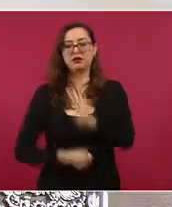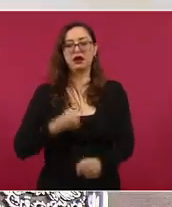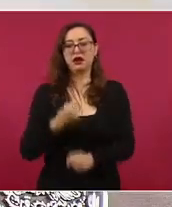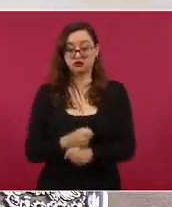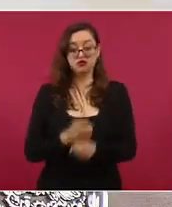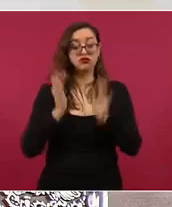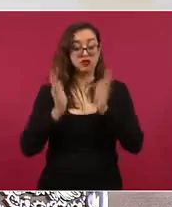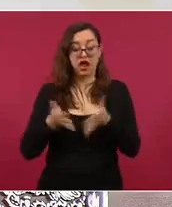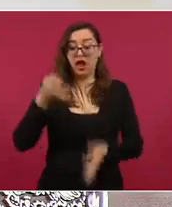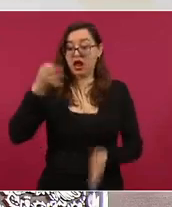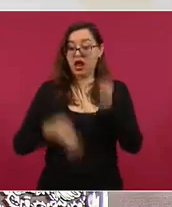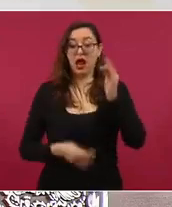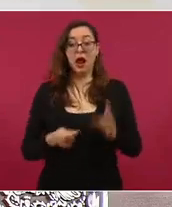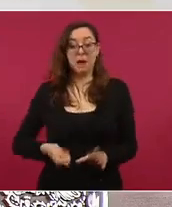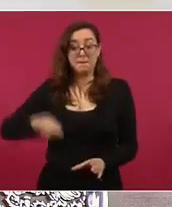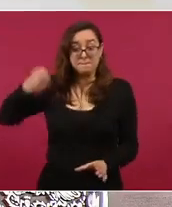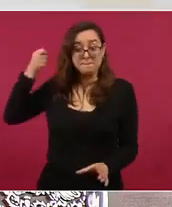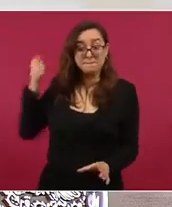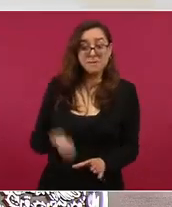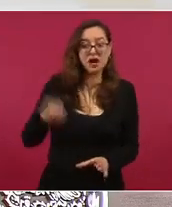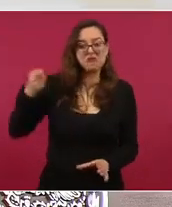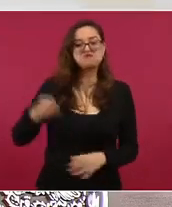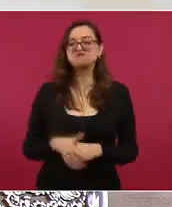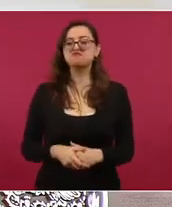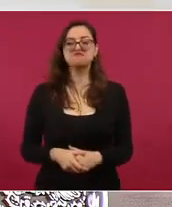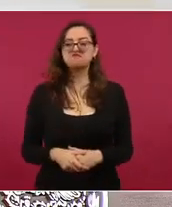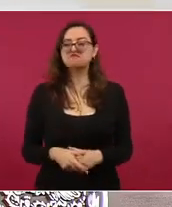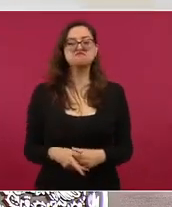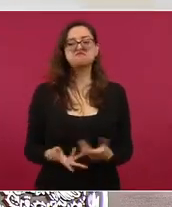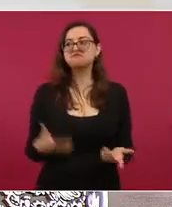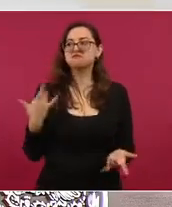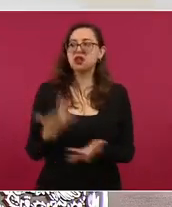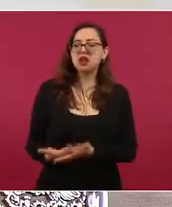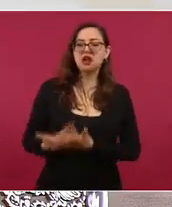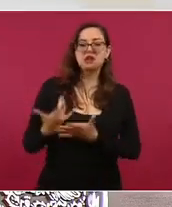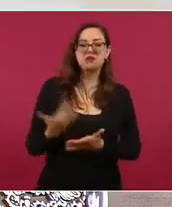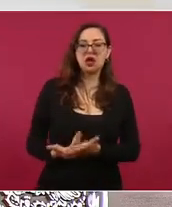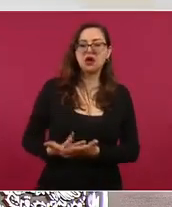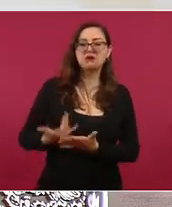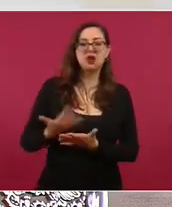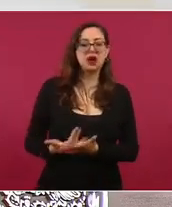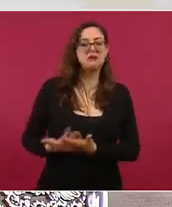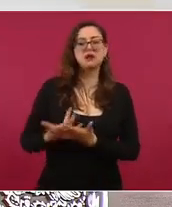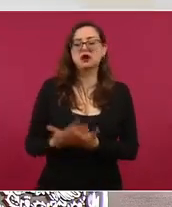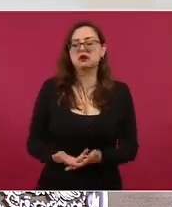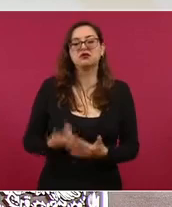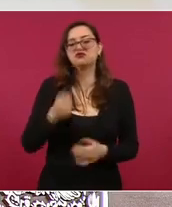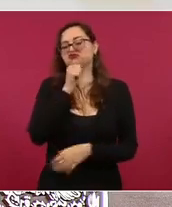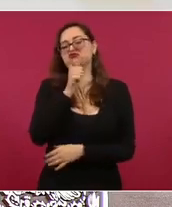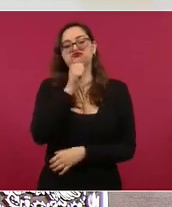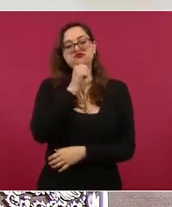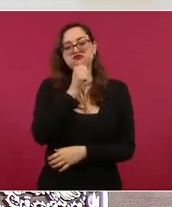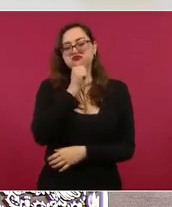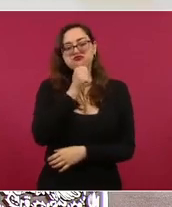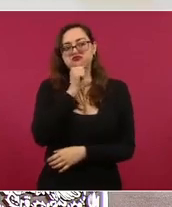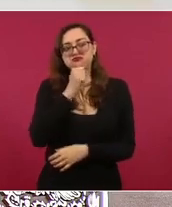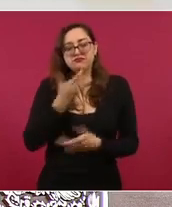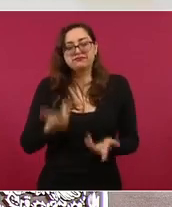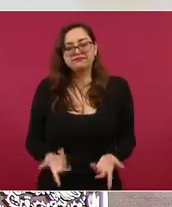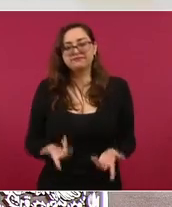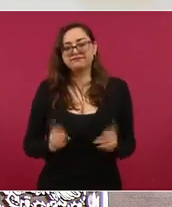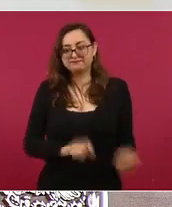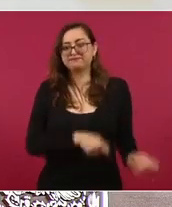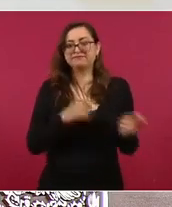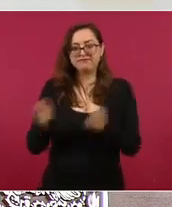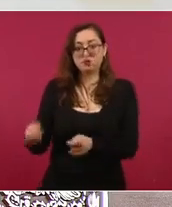ejecutar su sentencia, aunque es un amparo que ha dictado la Corte y no le han regresado el club a la asociación que